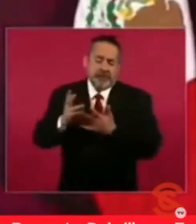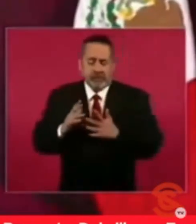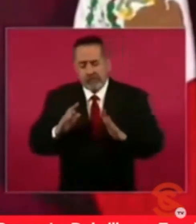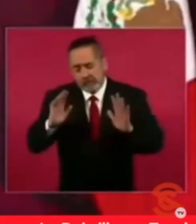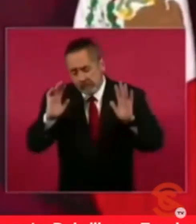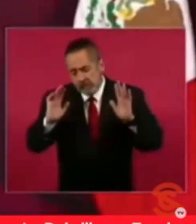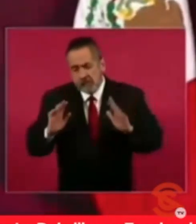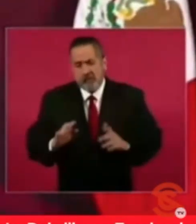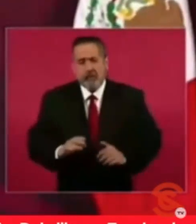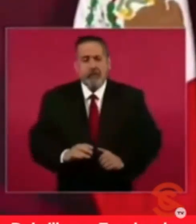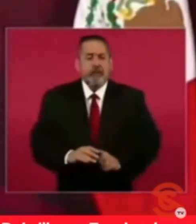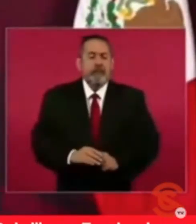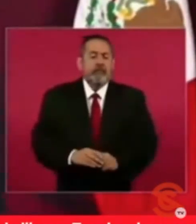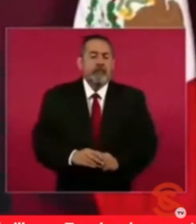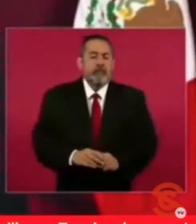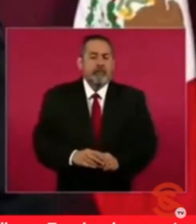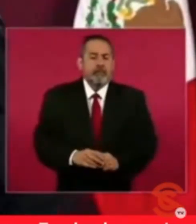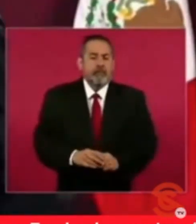pero